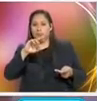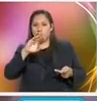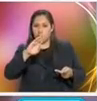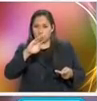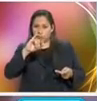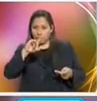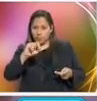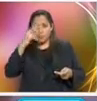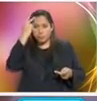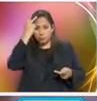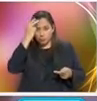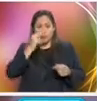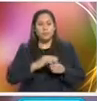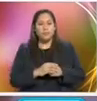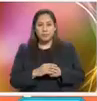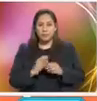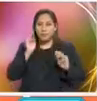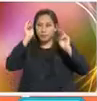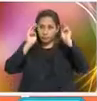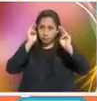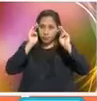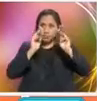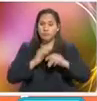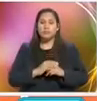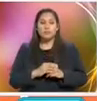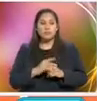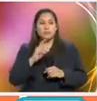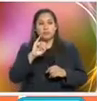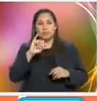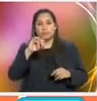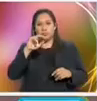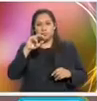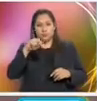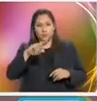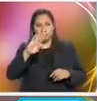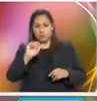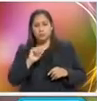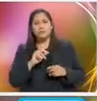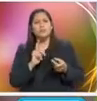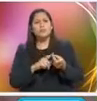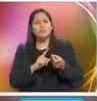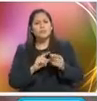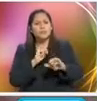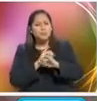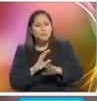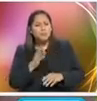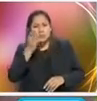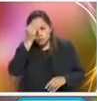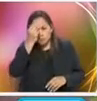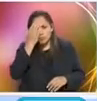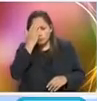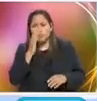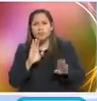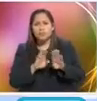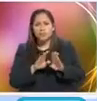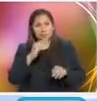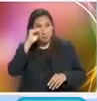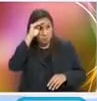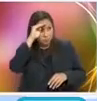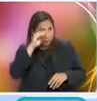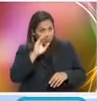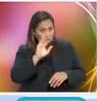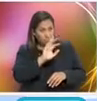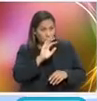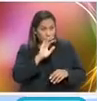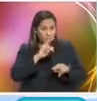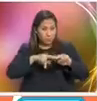Artes. Muchísimos. Bueno, todos los museos de la red del INBA. ¿Y a dónde podemos informarnos? Porque me imagino que el cupo debe ser limitado y se deben